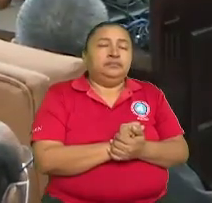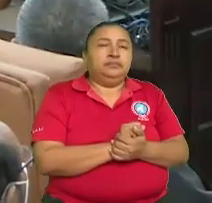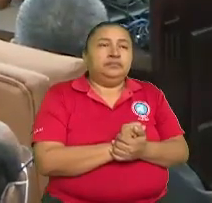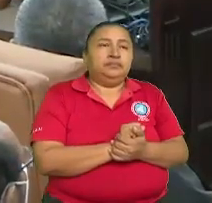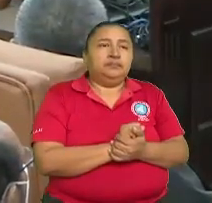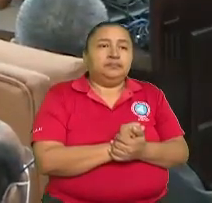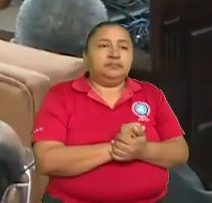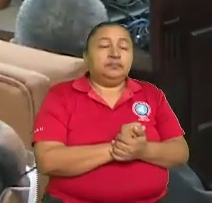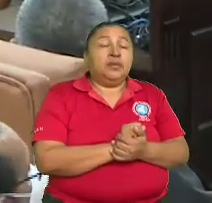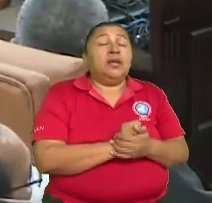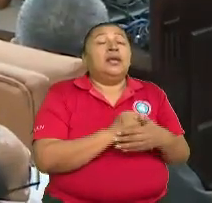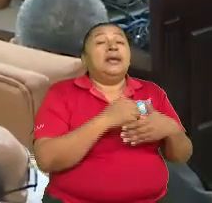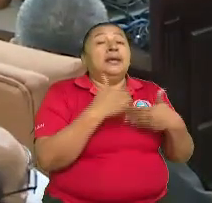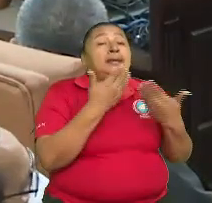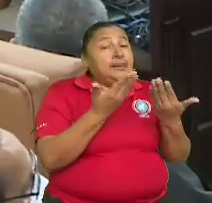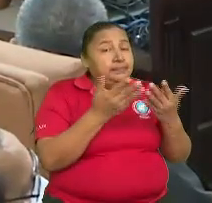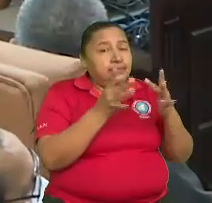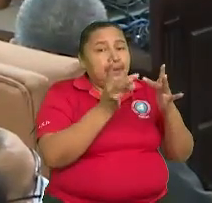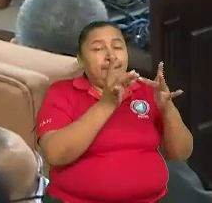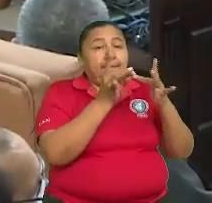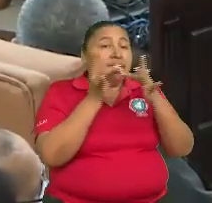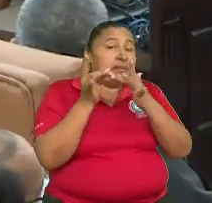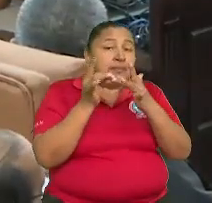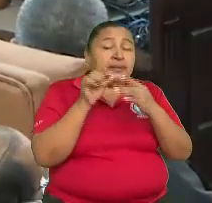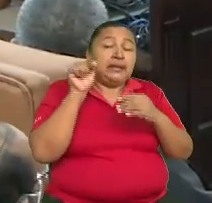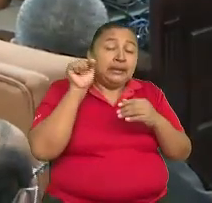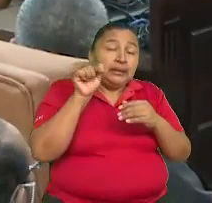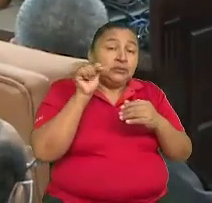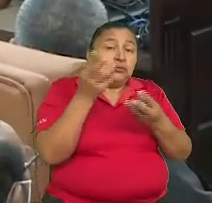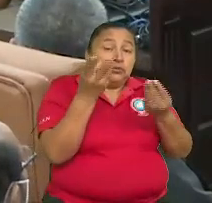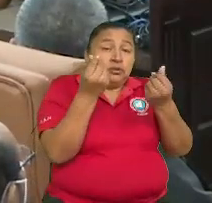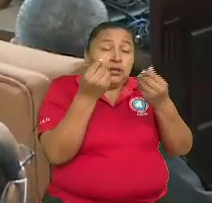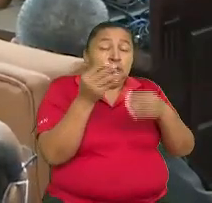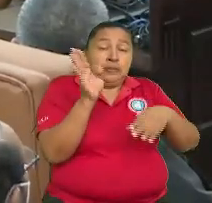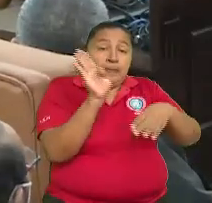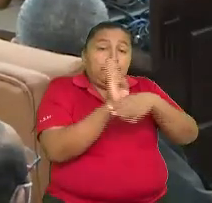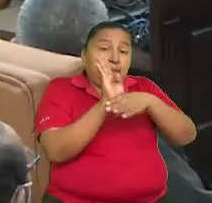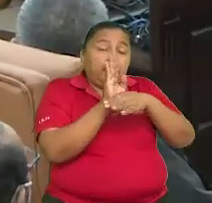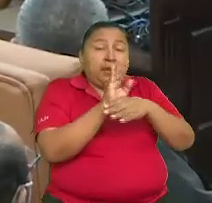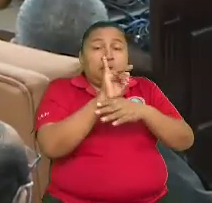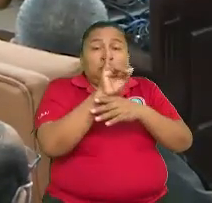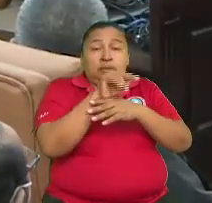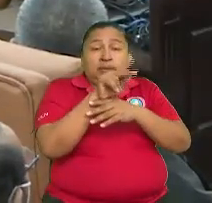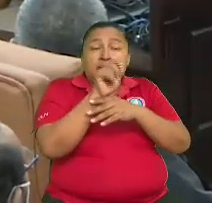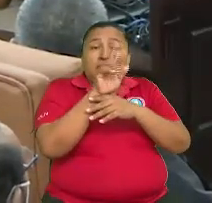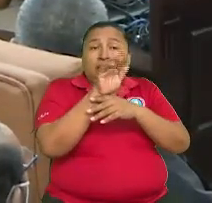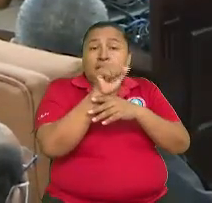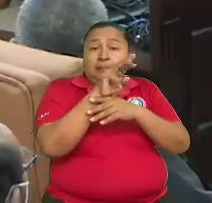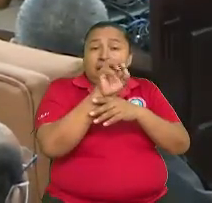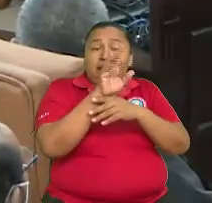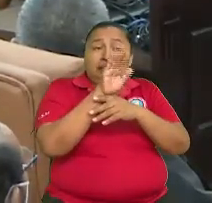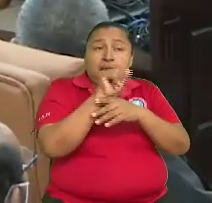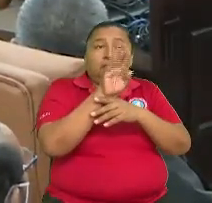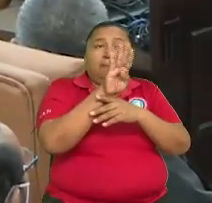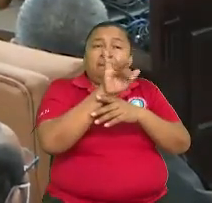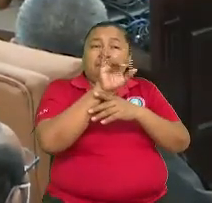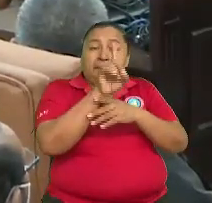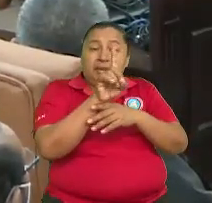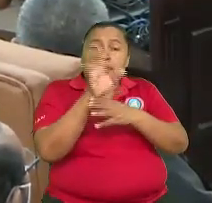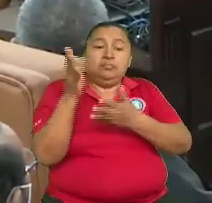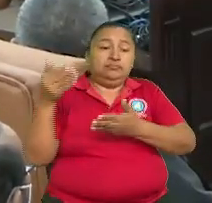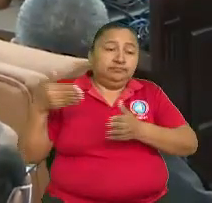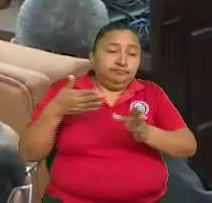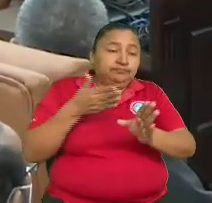Y particularmente los recursos del Banco Interamericano de Desarrollo que se han canalizado para